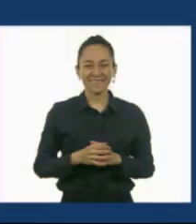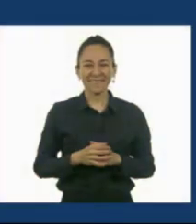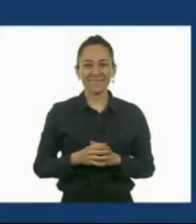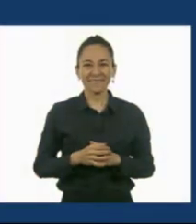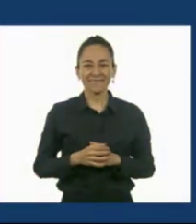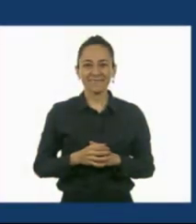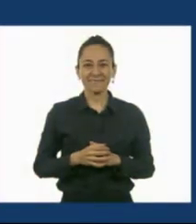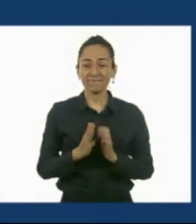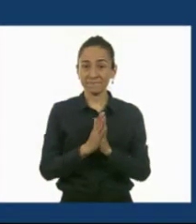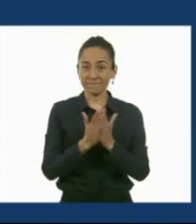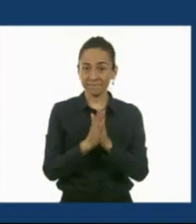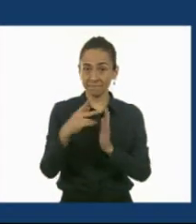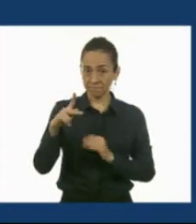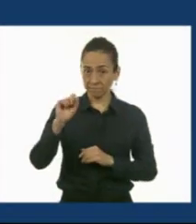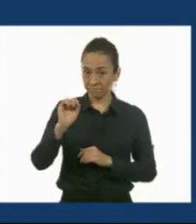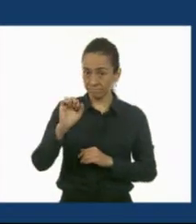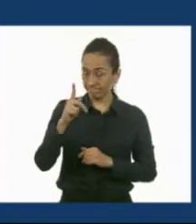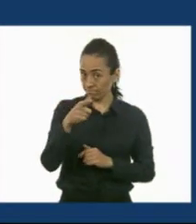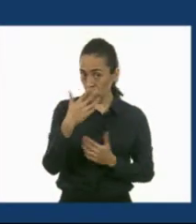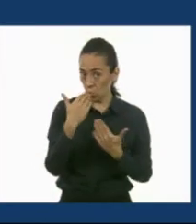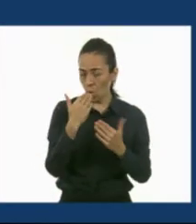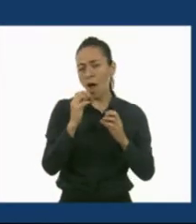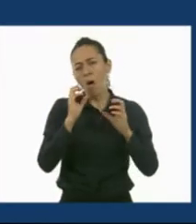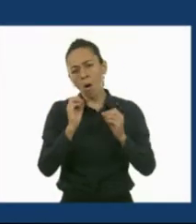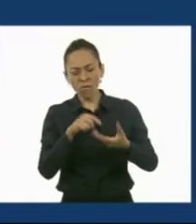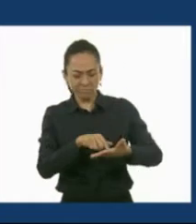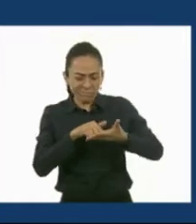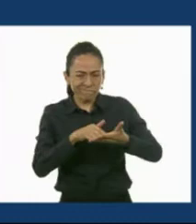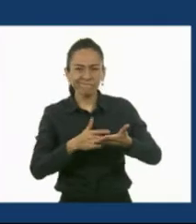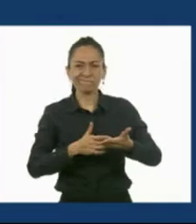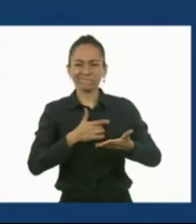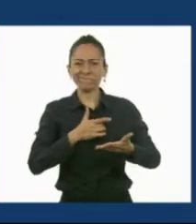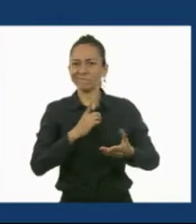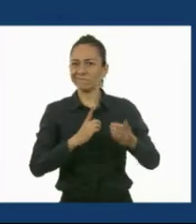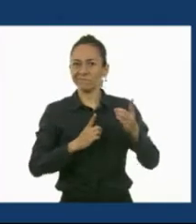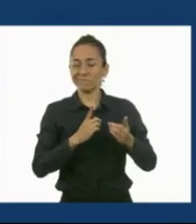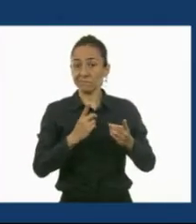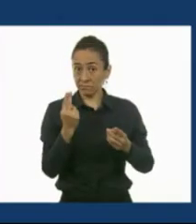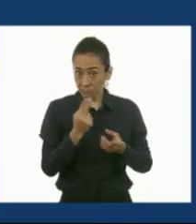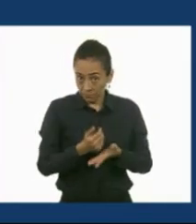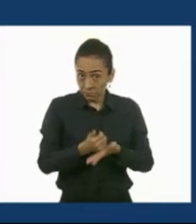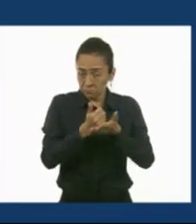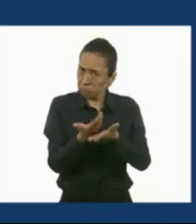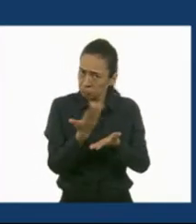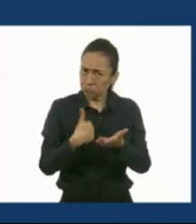Si no tienes el libro de texto o necesitas ayuda para responder las preguntas, contáctanos.